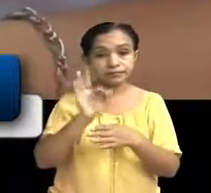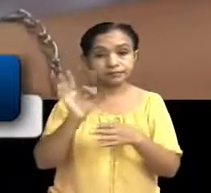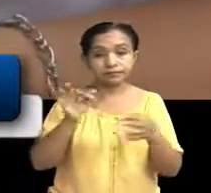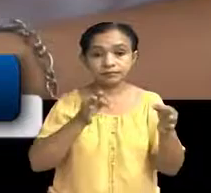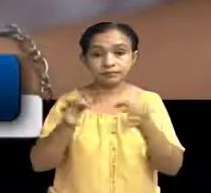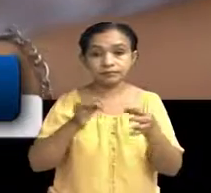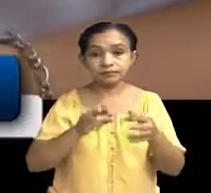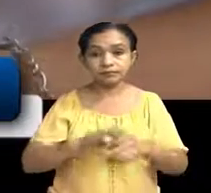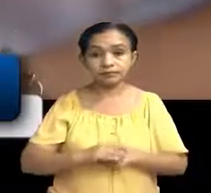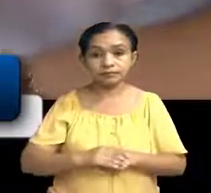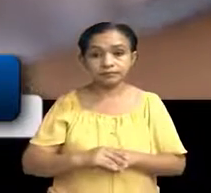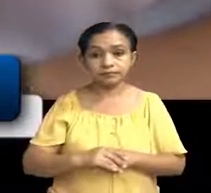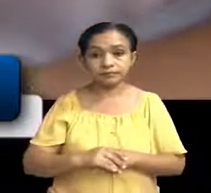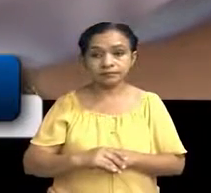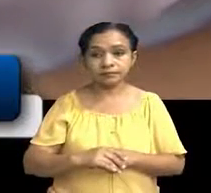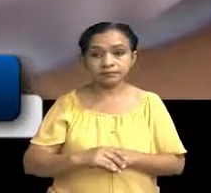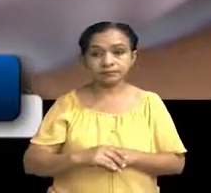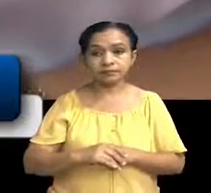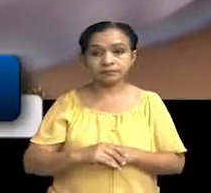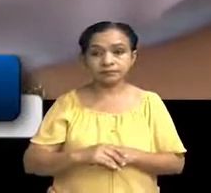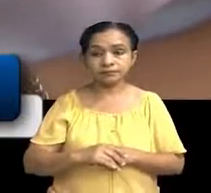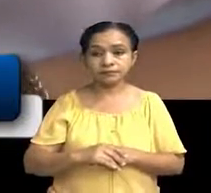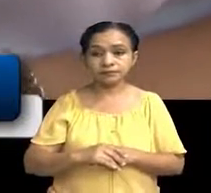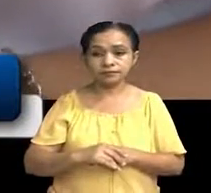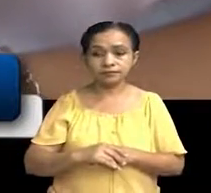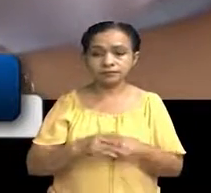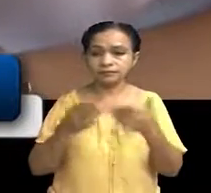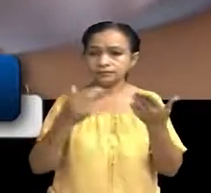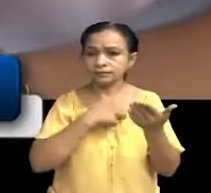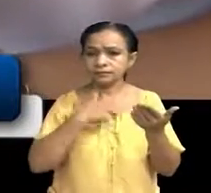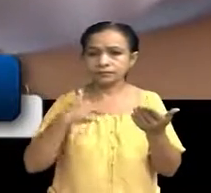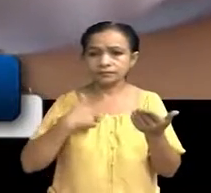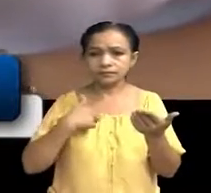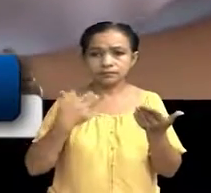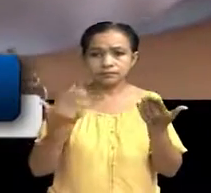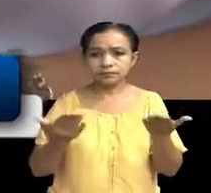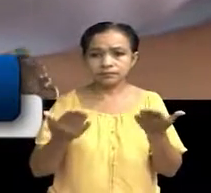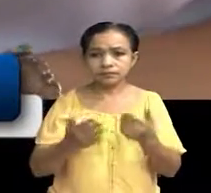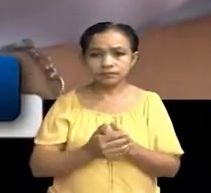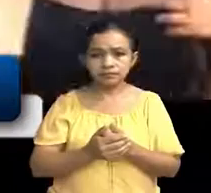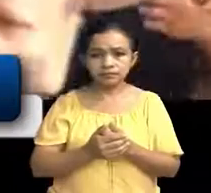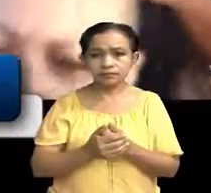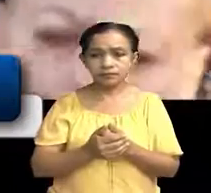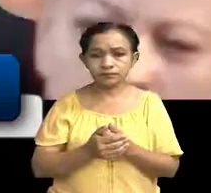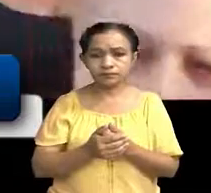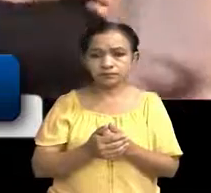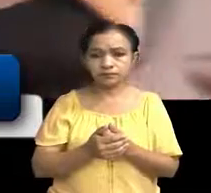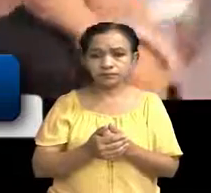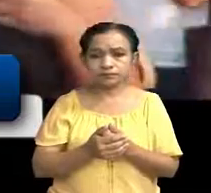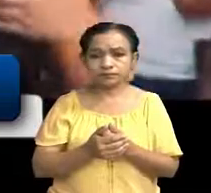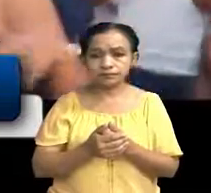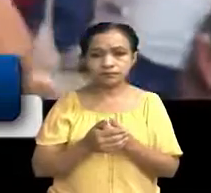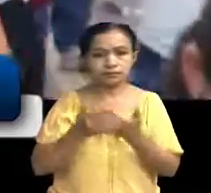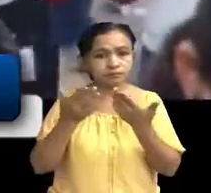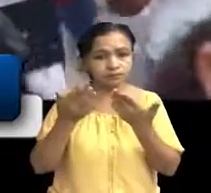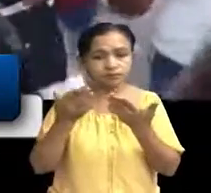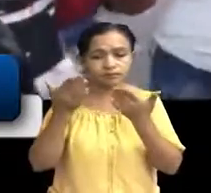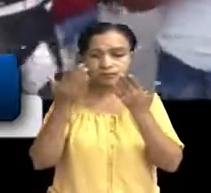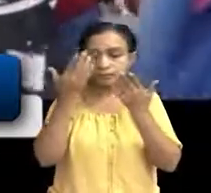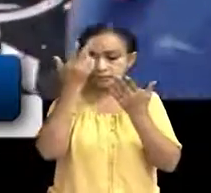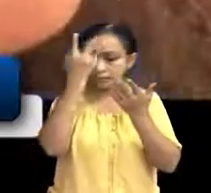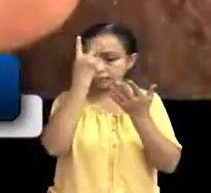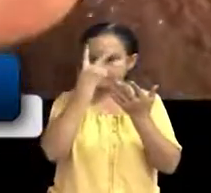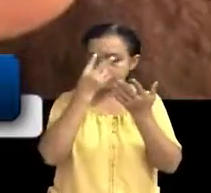dan el electroestímulo? Claro que sí, el electroestímulo puede ser tanto utilizado para la parálisis facial